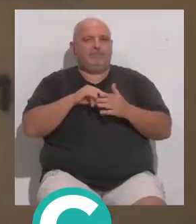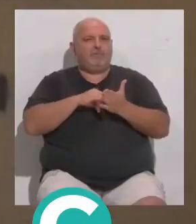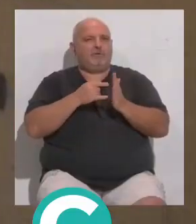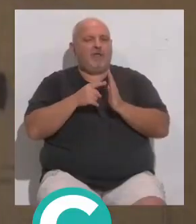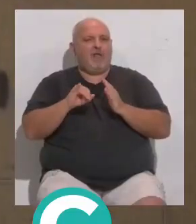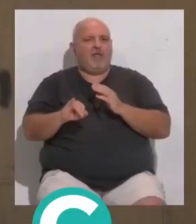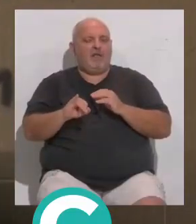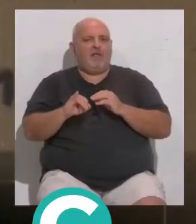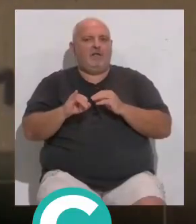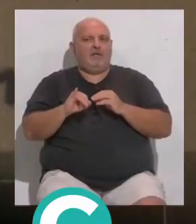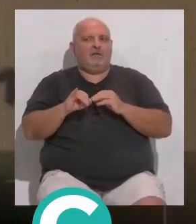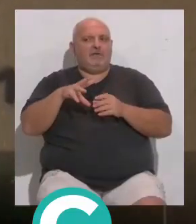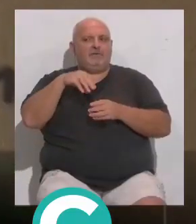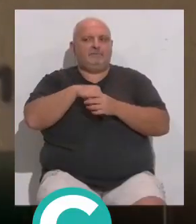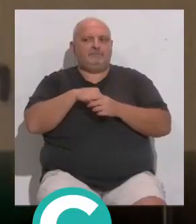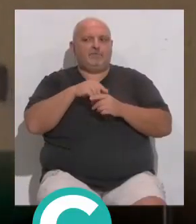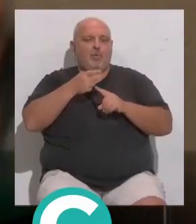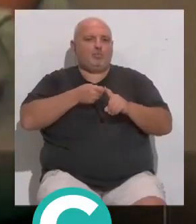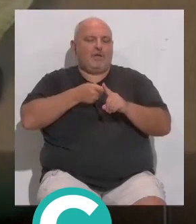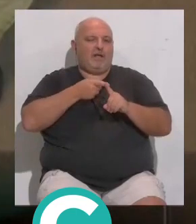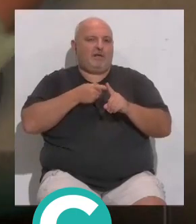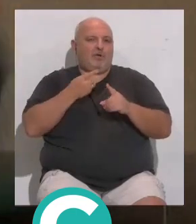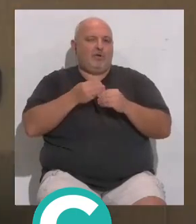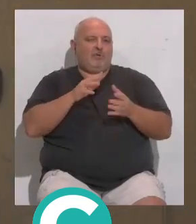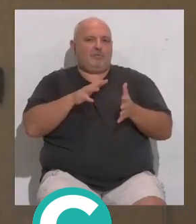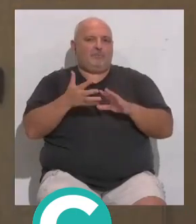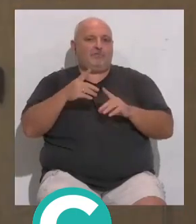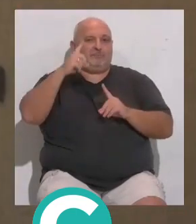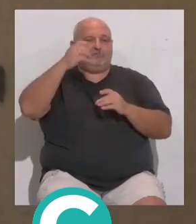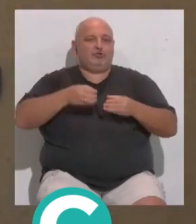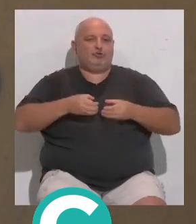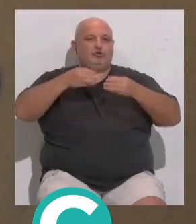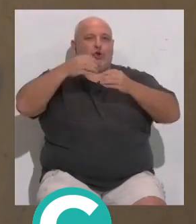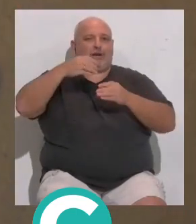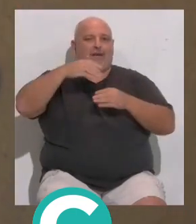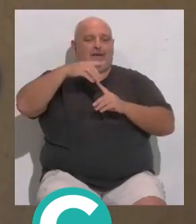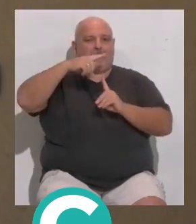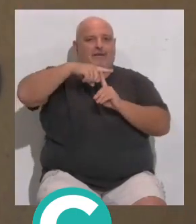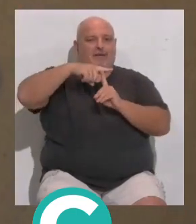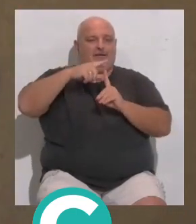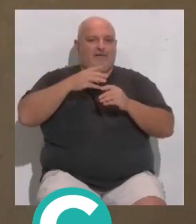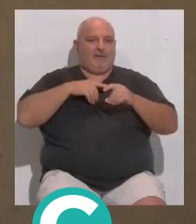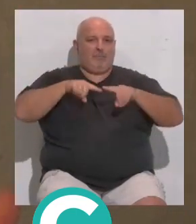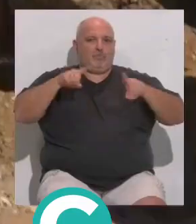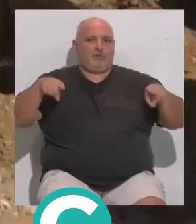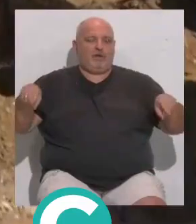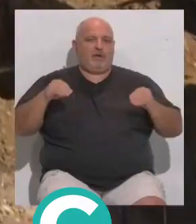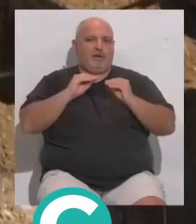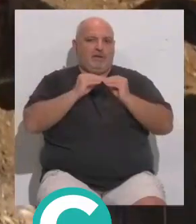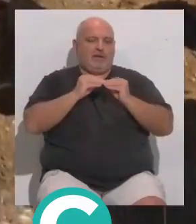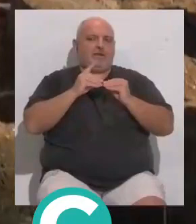proyecto, esa viabilidad de poner en valor junto con el torreón, está trabajando el ayuntamiento y vamos a hacer un anteproyecto que